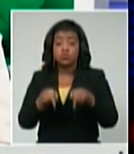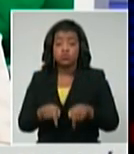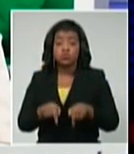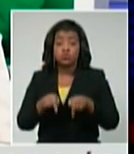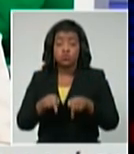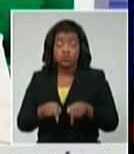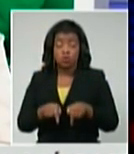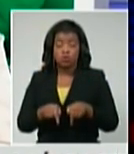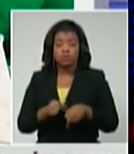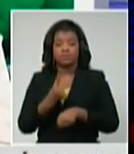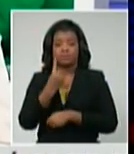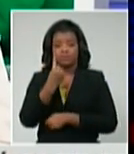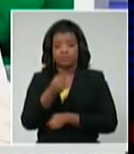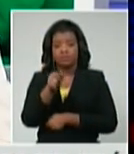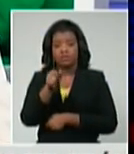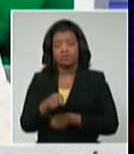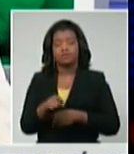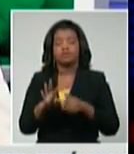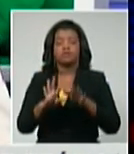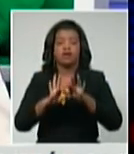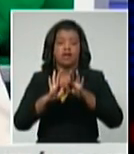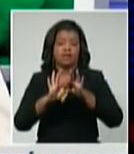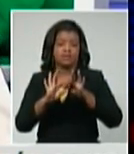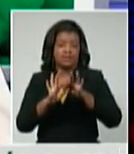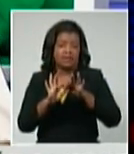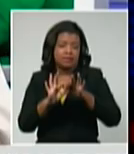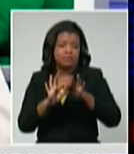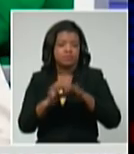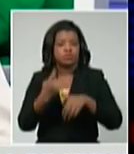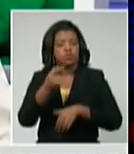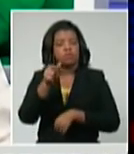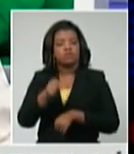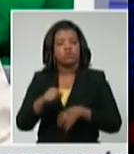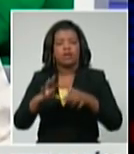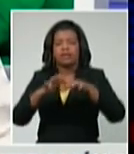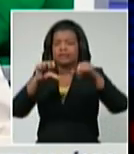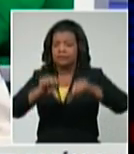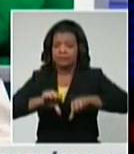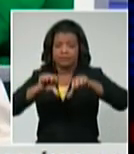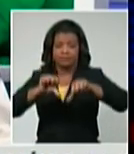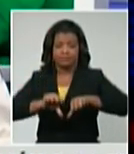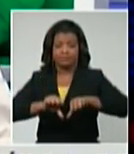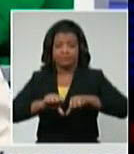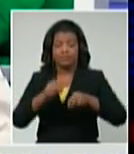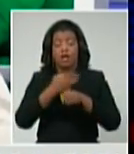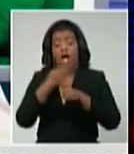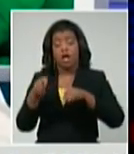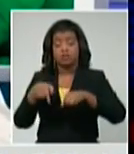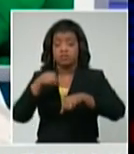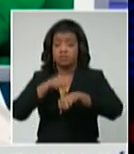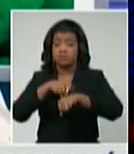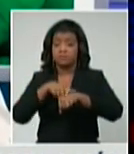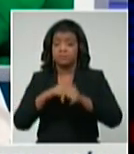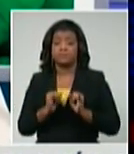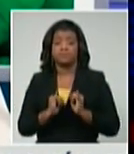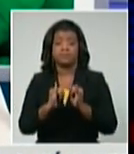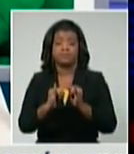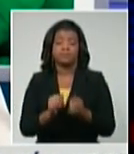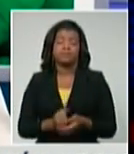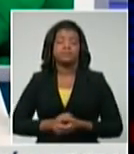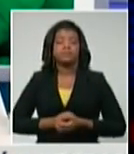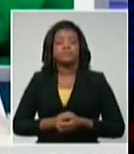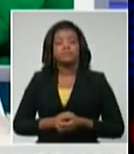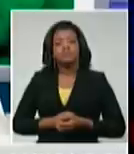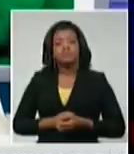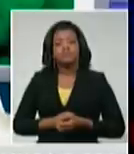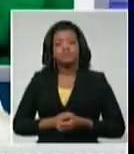un paciente grave y un paciente crítico hasta este momento. Esto